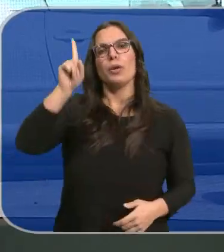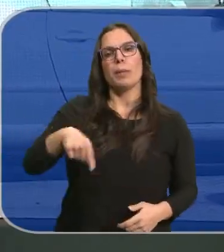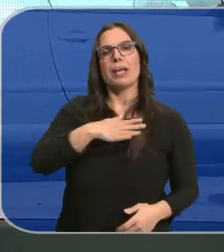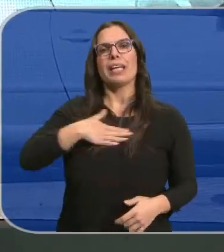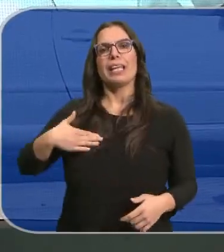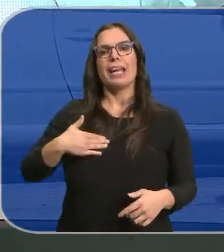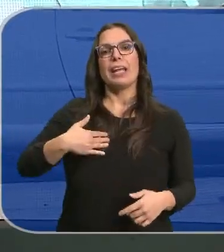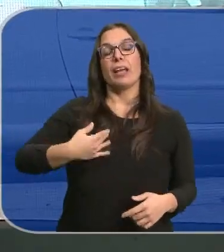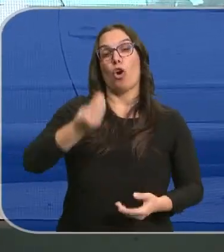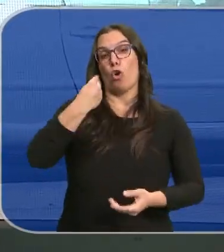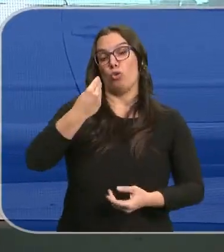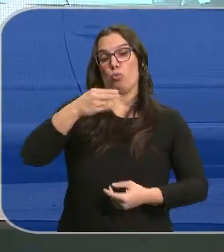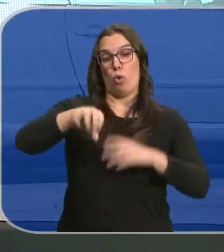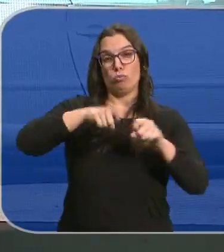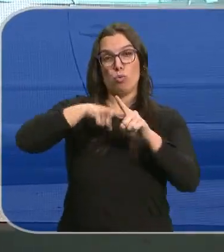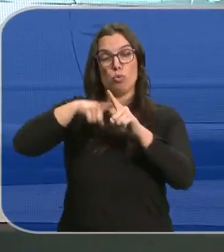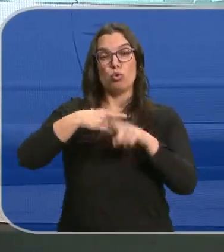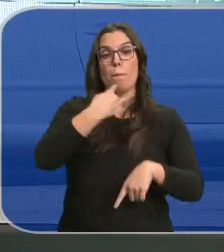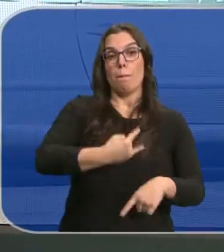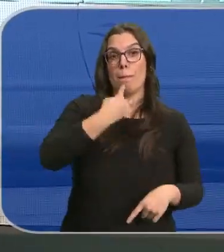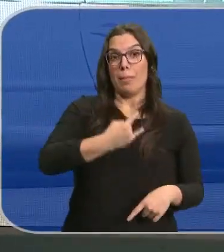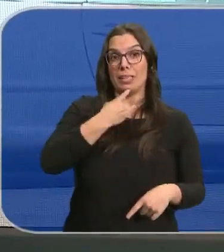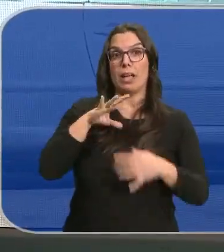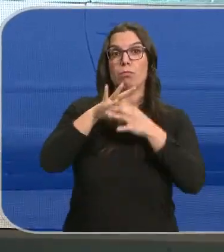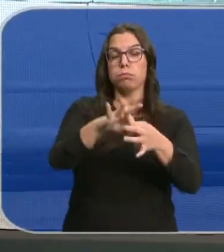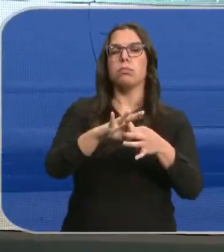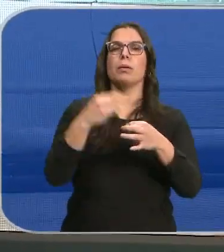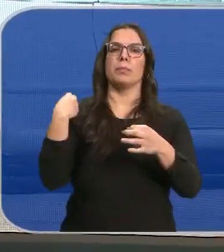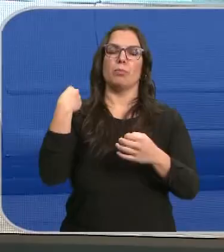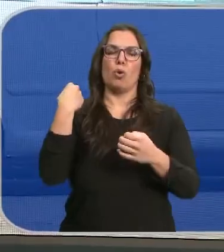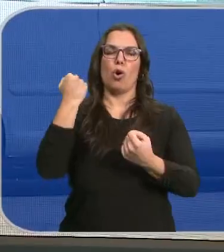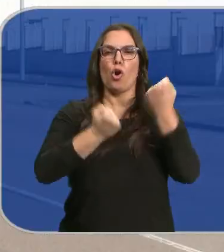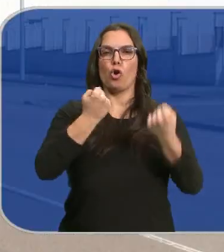al consumo de baterías de este tipo asociadas al coche eléctrico.